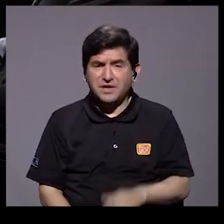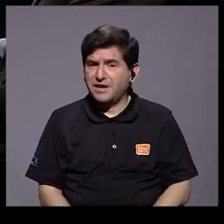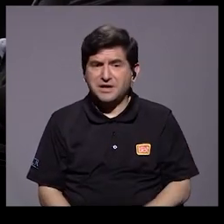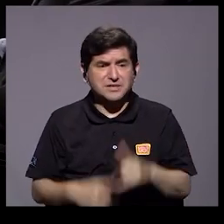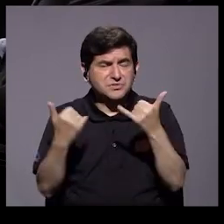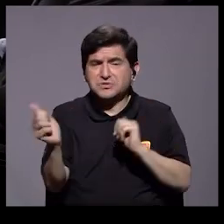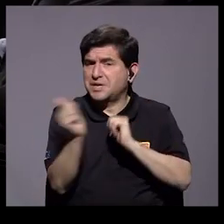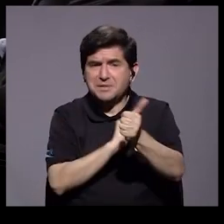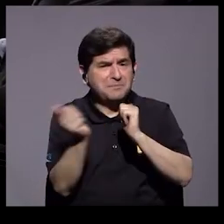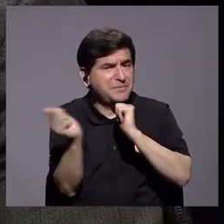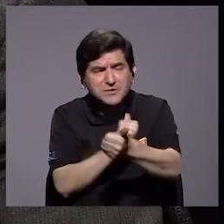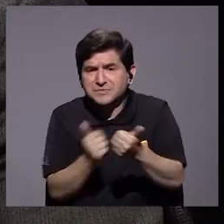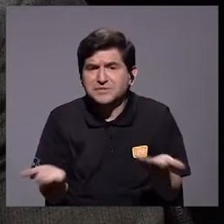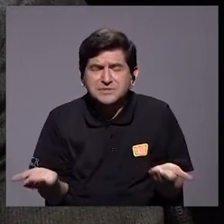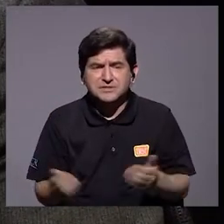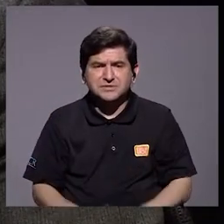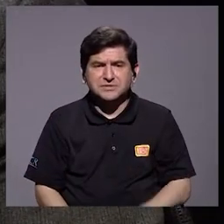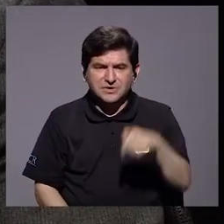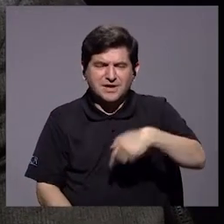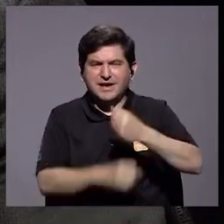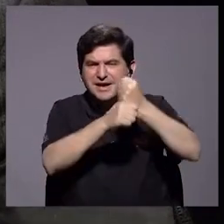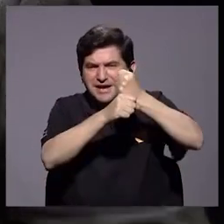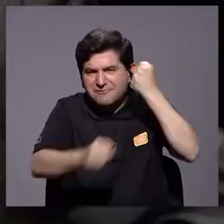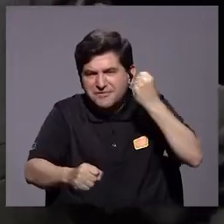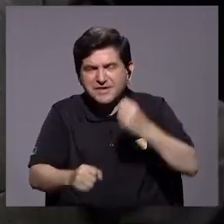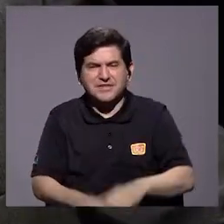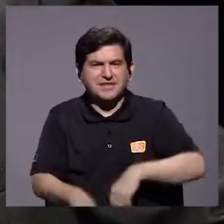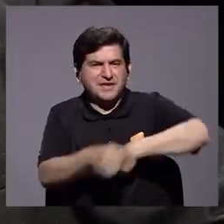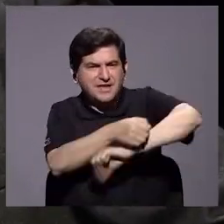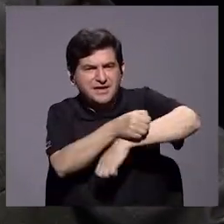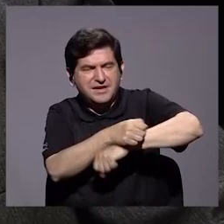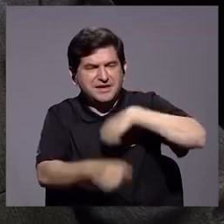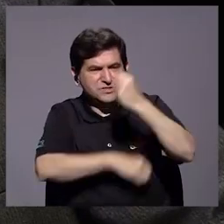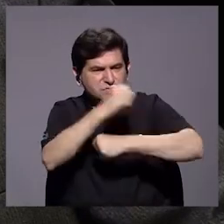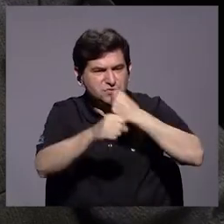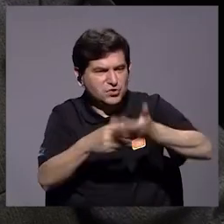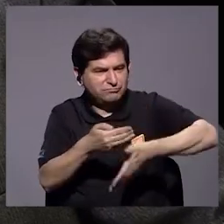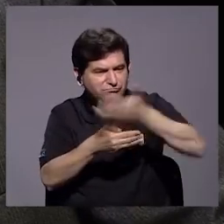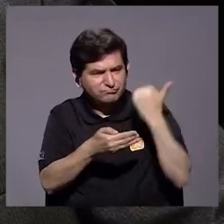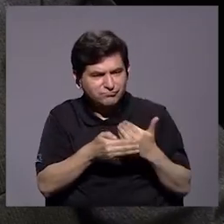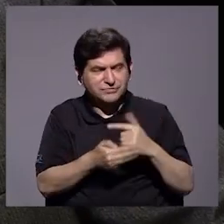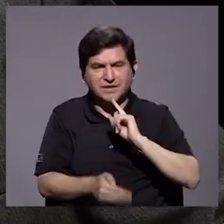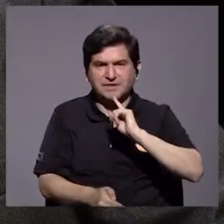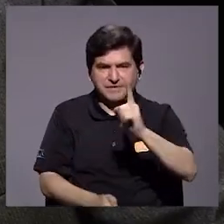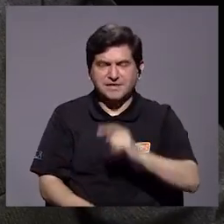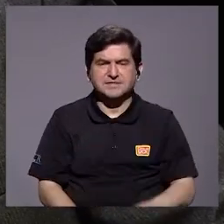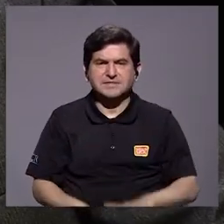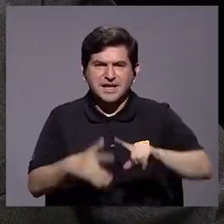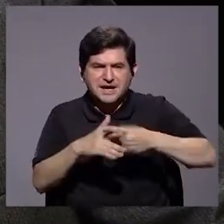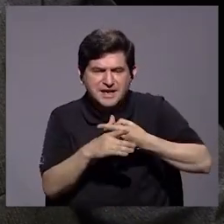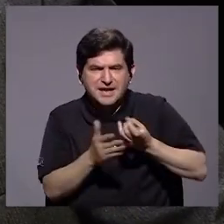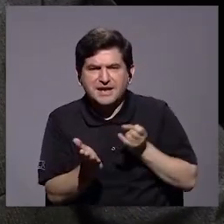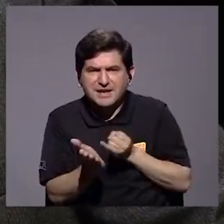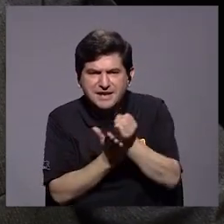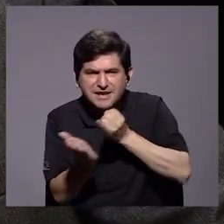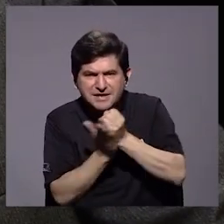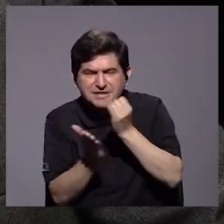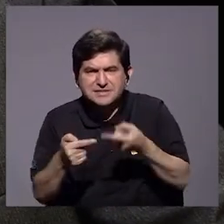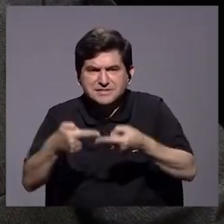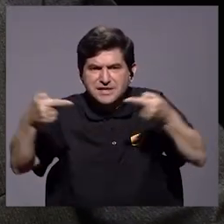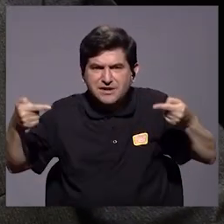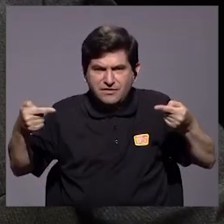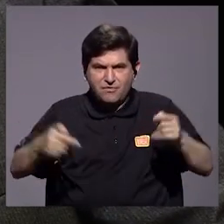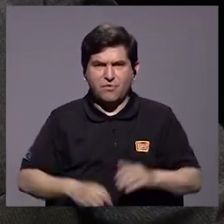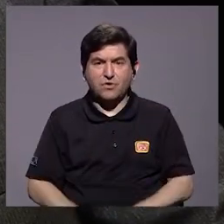lo saltaron claramente bueno aquí la federación de fútbol por ejemplo el año anterior y anunció que iniciaba una investigación